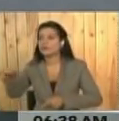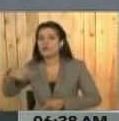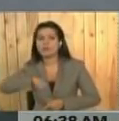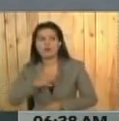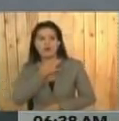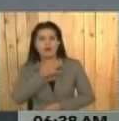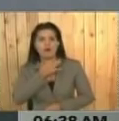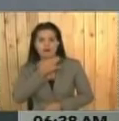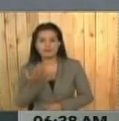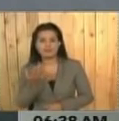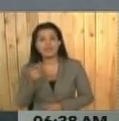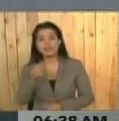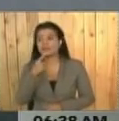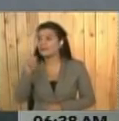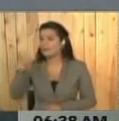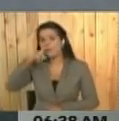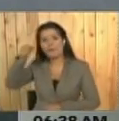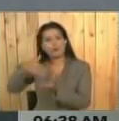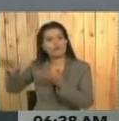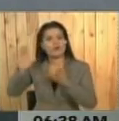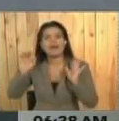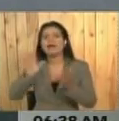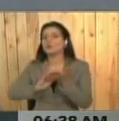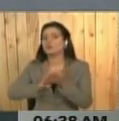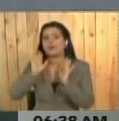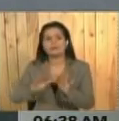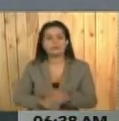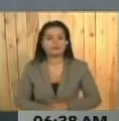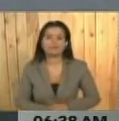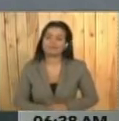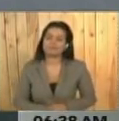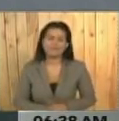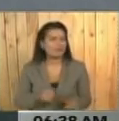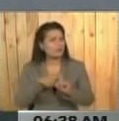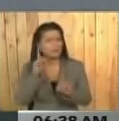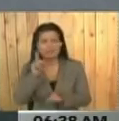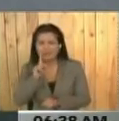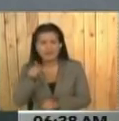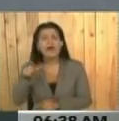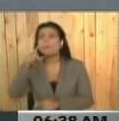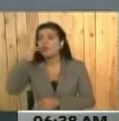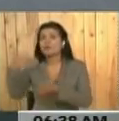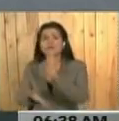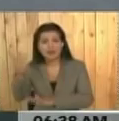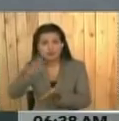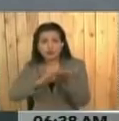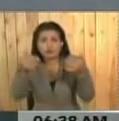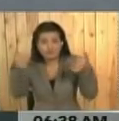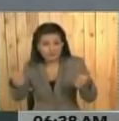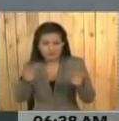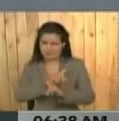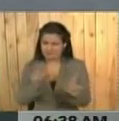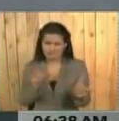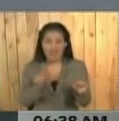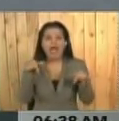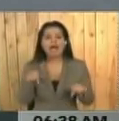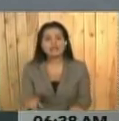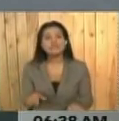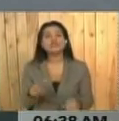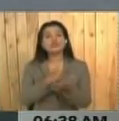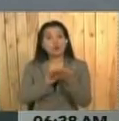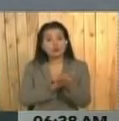el pueblo que salir de Nicolás maduro es la solución al problema es para nada la solución del problema aquí la única solución que hay Es